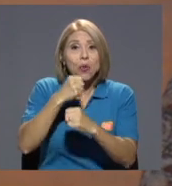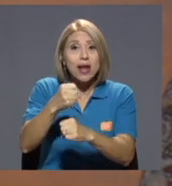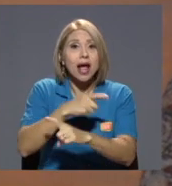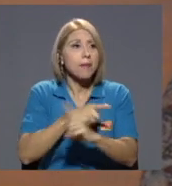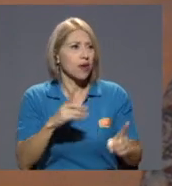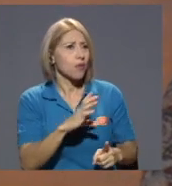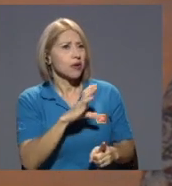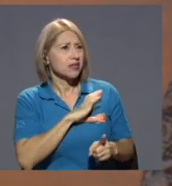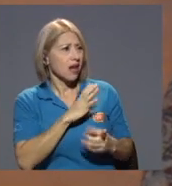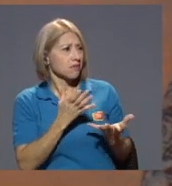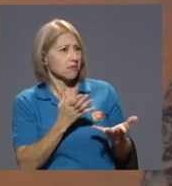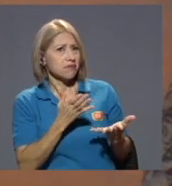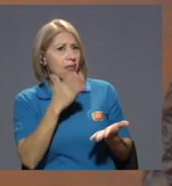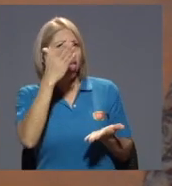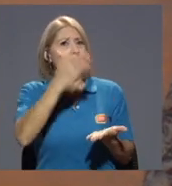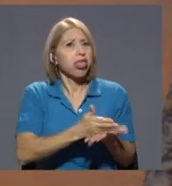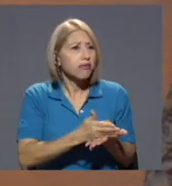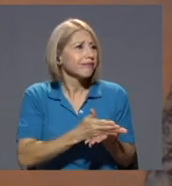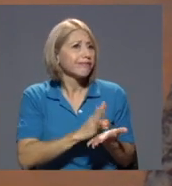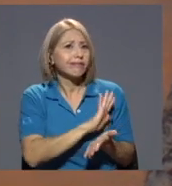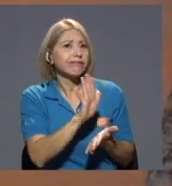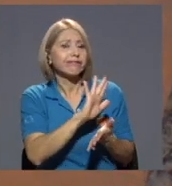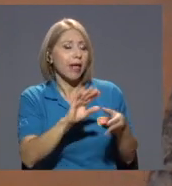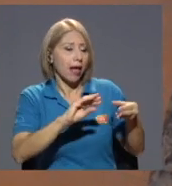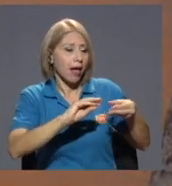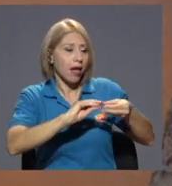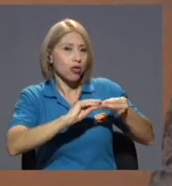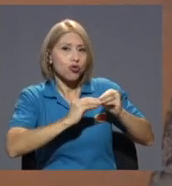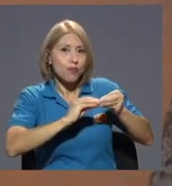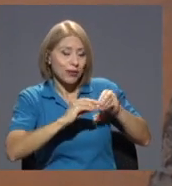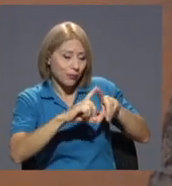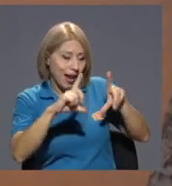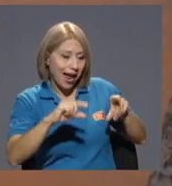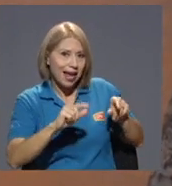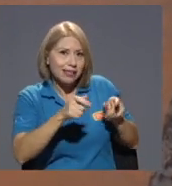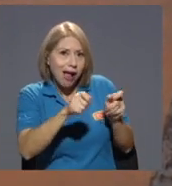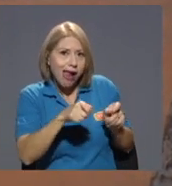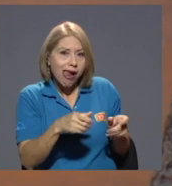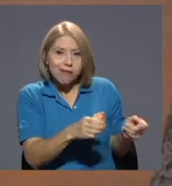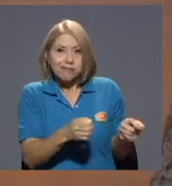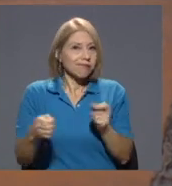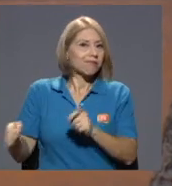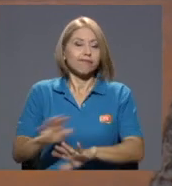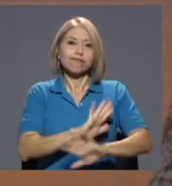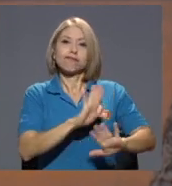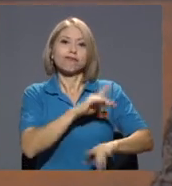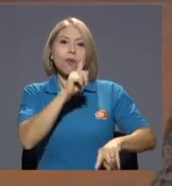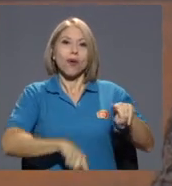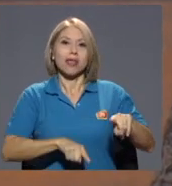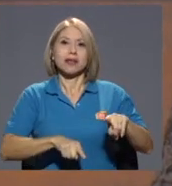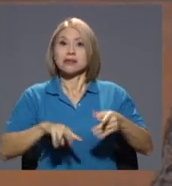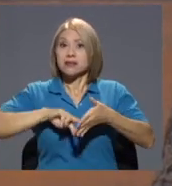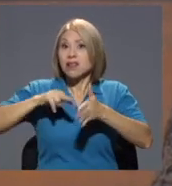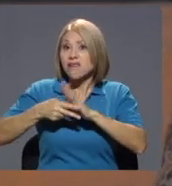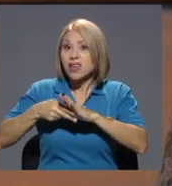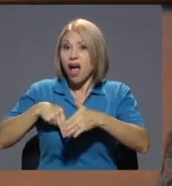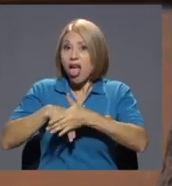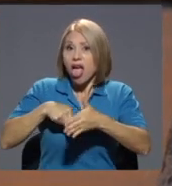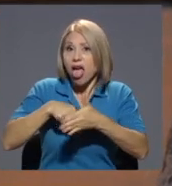sufrieron una baja de sus placas y eso significa una afectación sobre su libertad de expresión y finalmente tienen una lista bastante